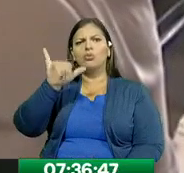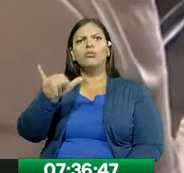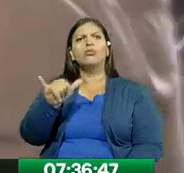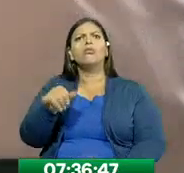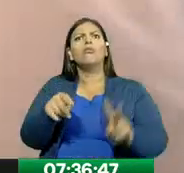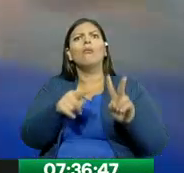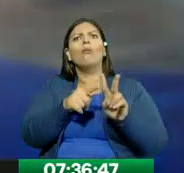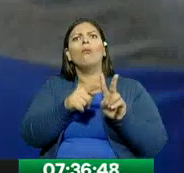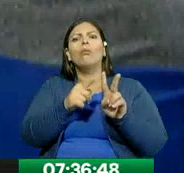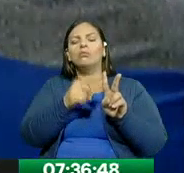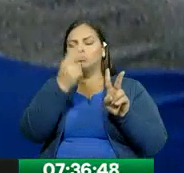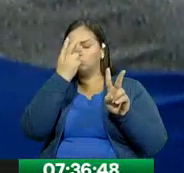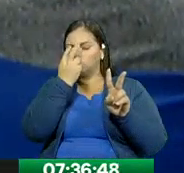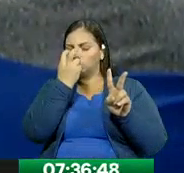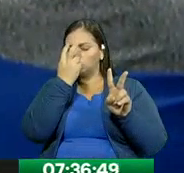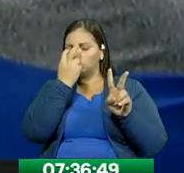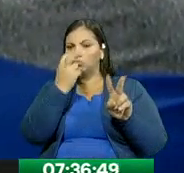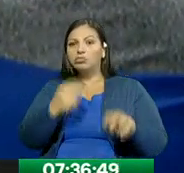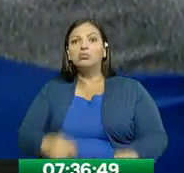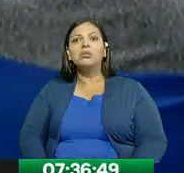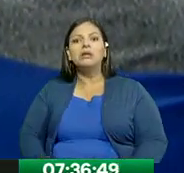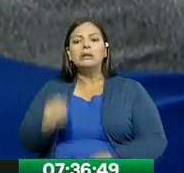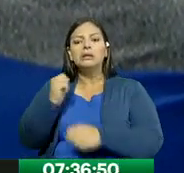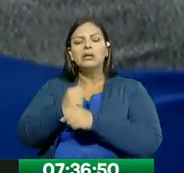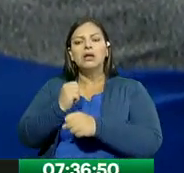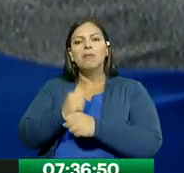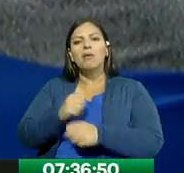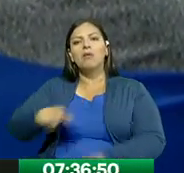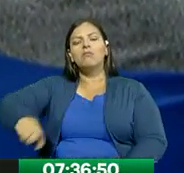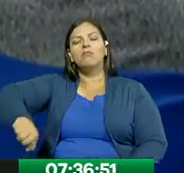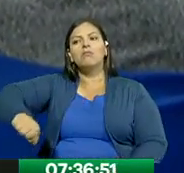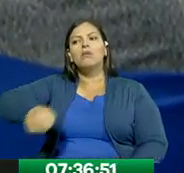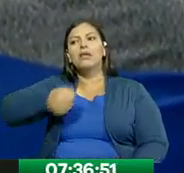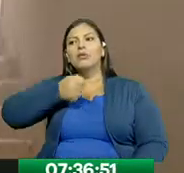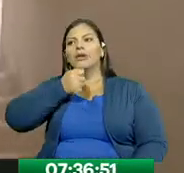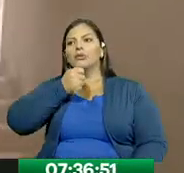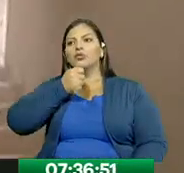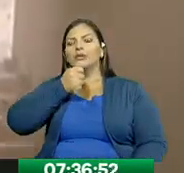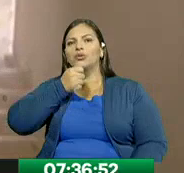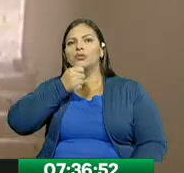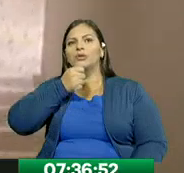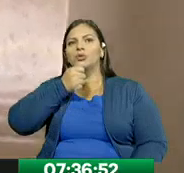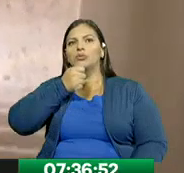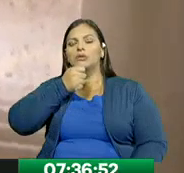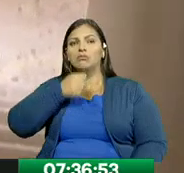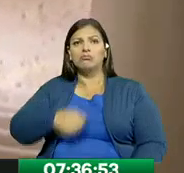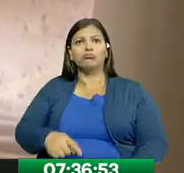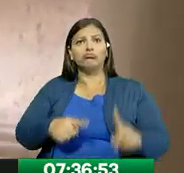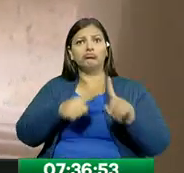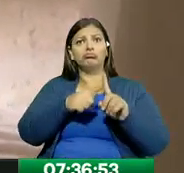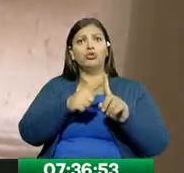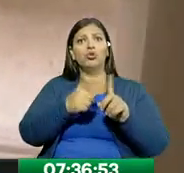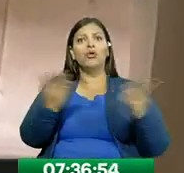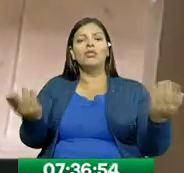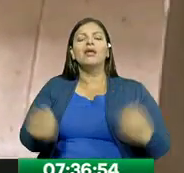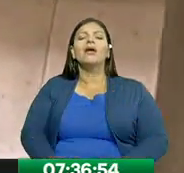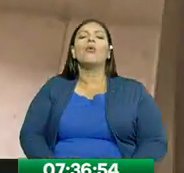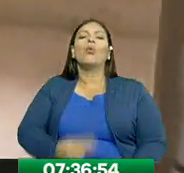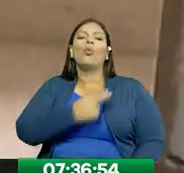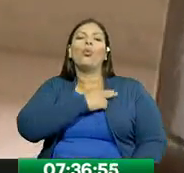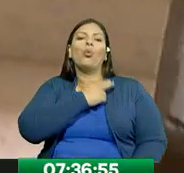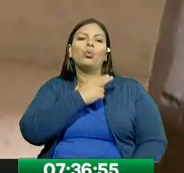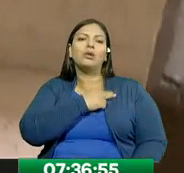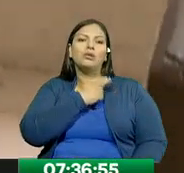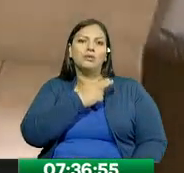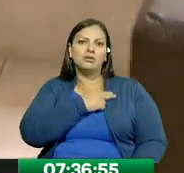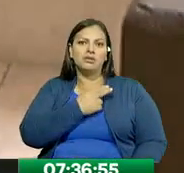27 años ejerce la docencia en la Facultad de Comunicación Social FACSO. Él nació con discapacidad visual, pero eso no fue